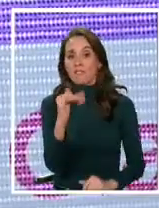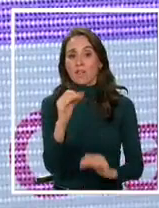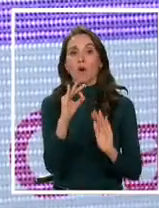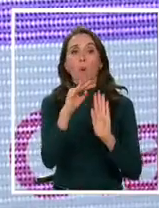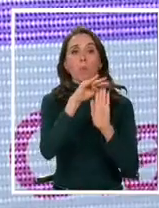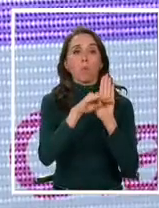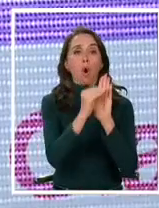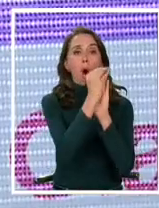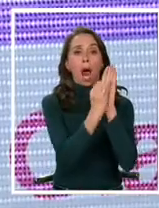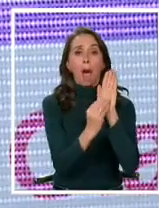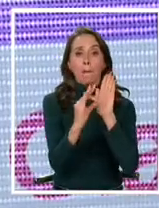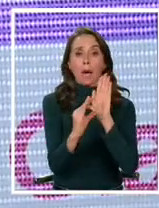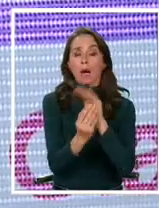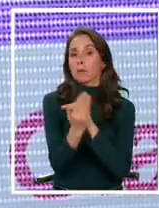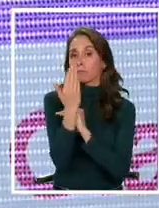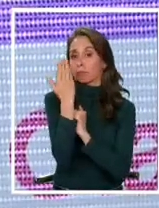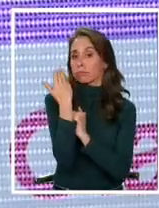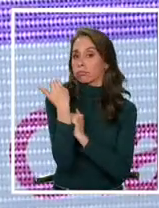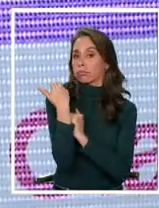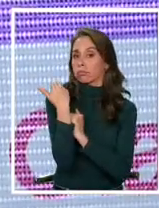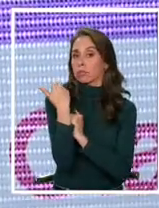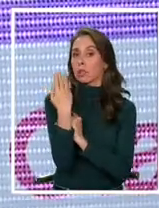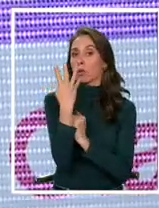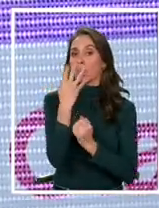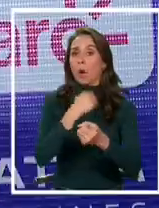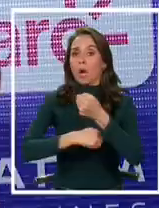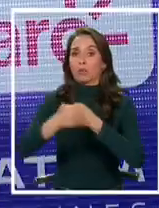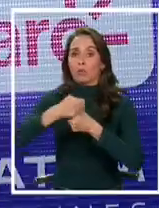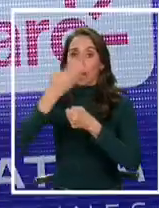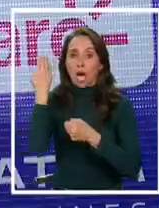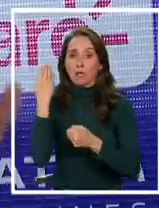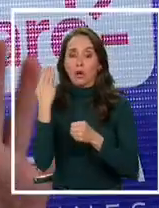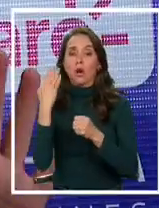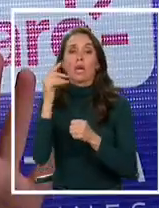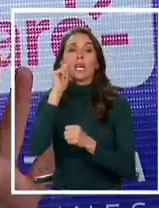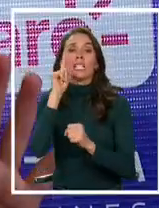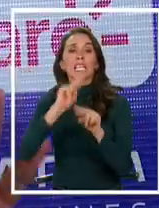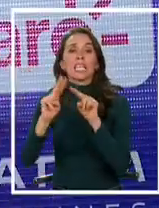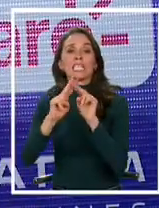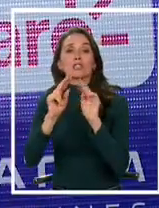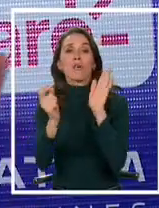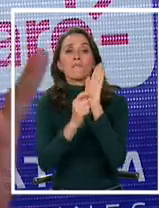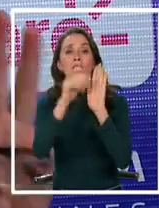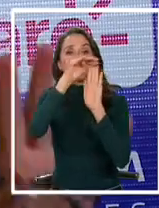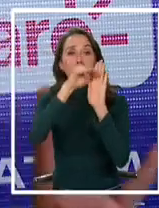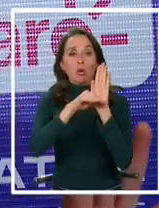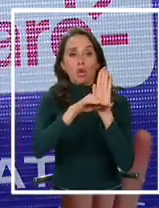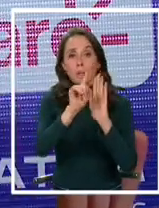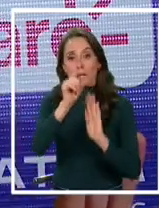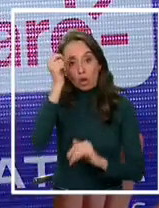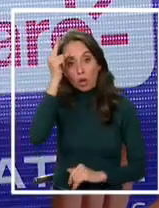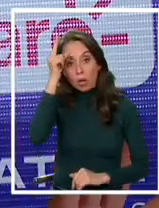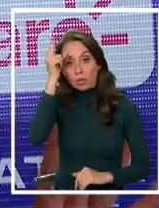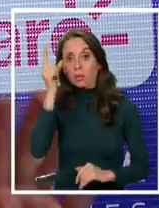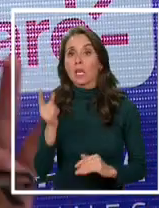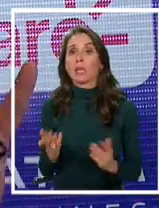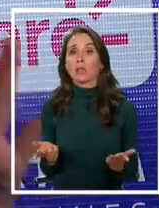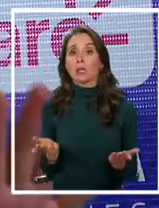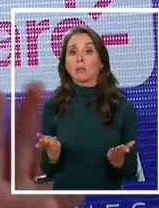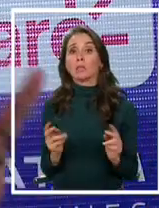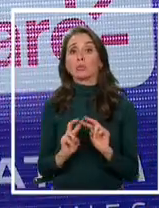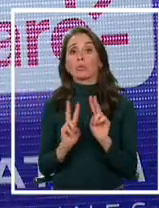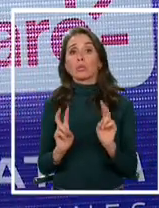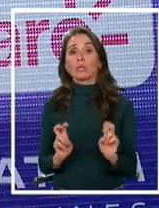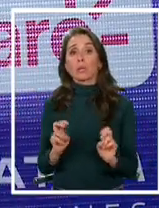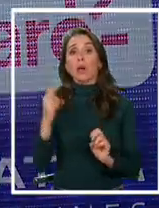programada desde exactamente Hace 4 años que el programador no lo entienda de esa manera es